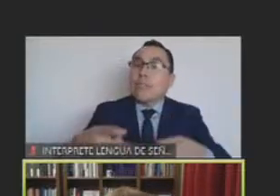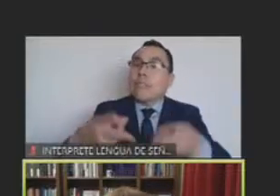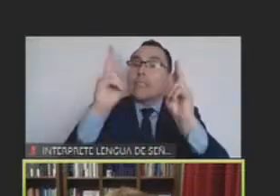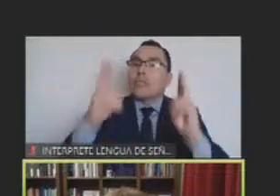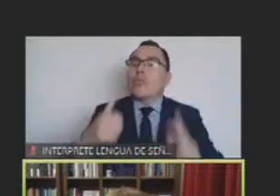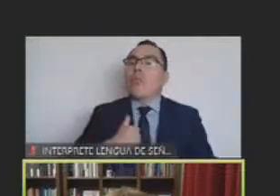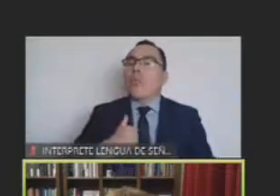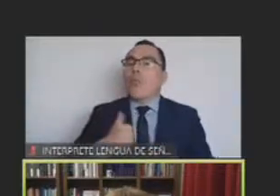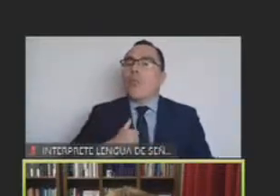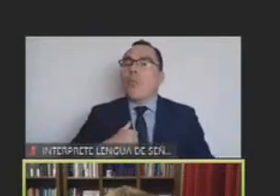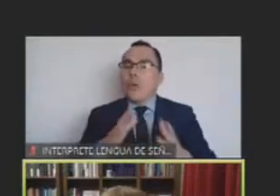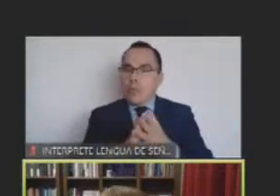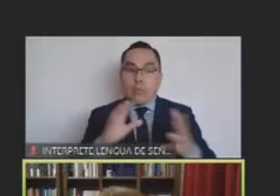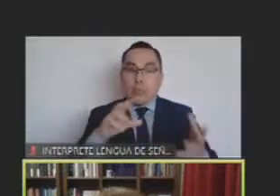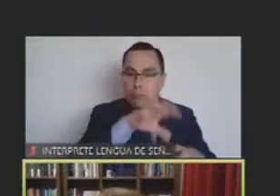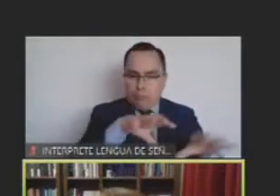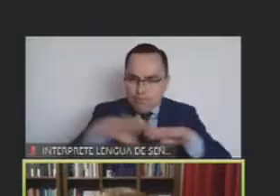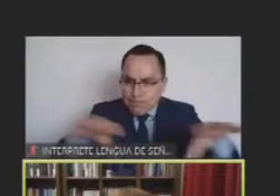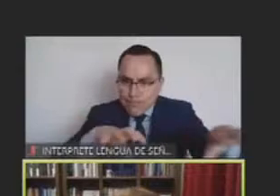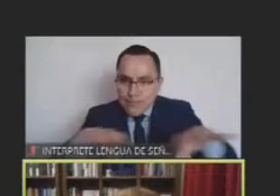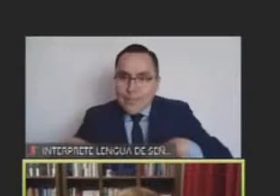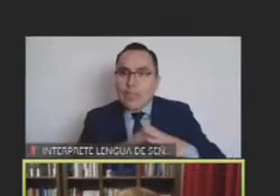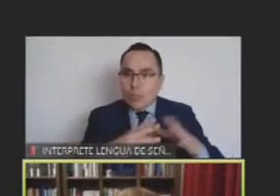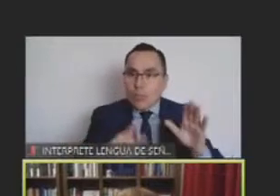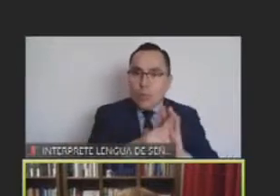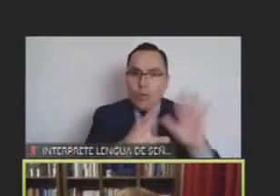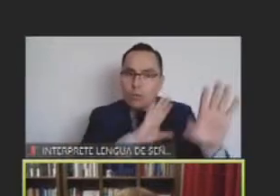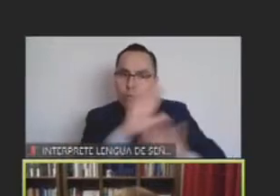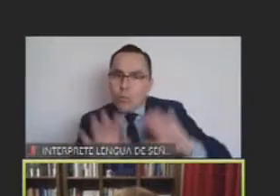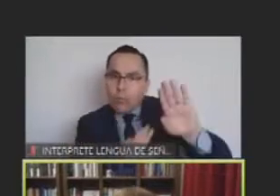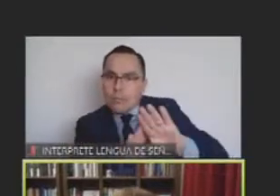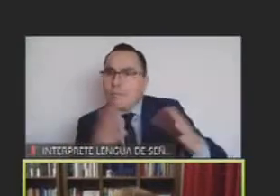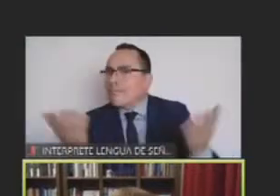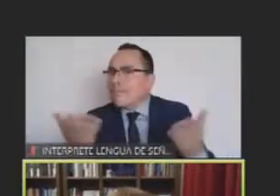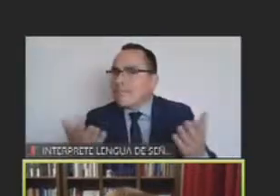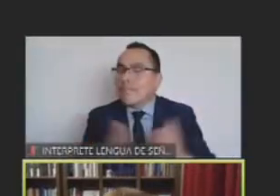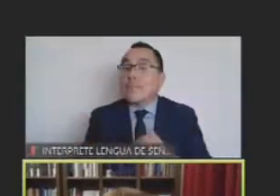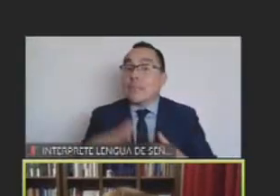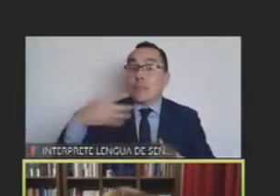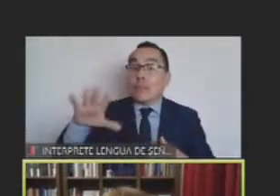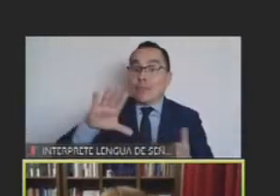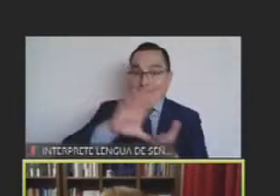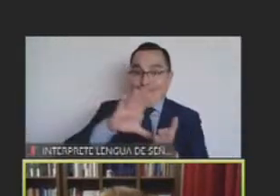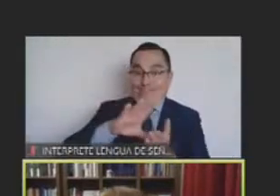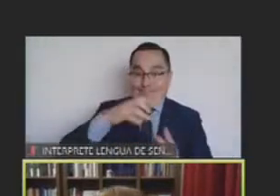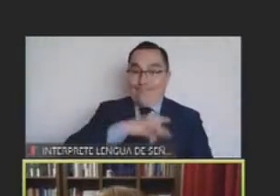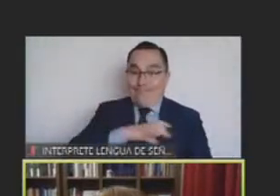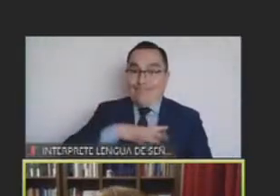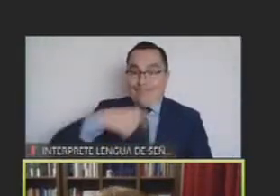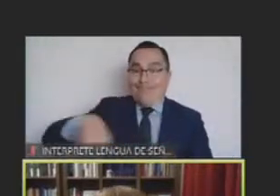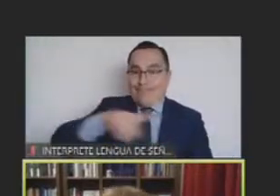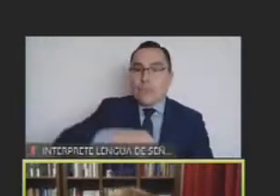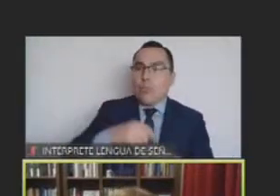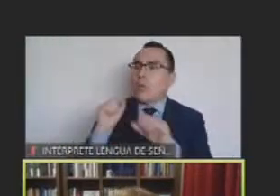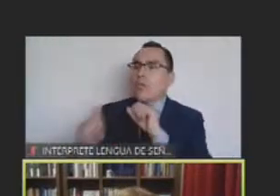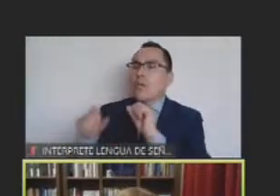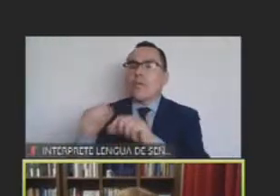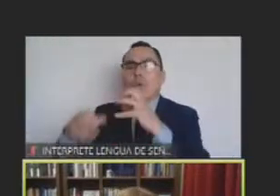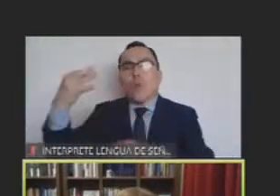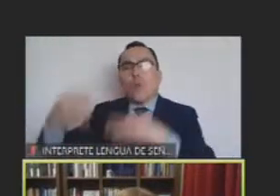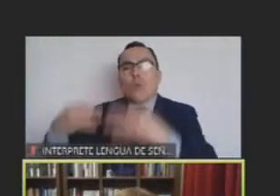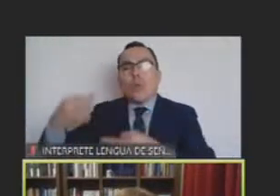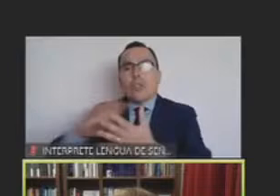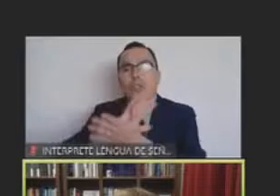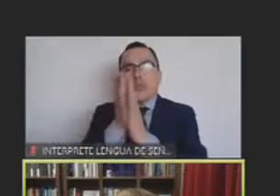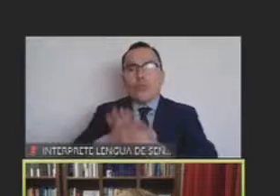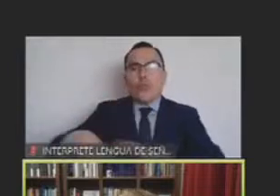las herramientas cautelares, que son tan importantes en nuestro país, y los medios de obtener una adecuada defensa jurídica. Todo eso hace que